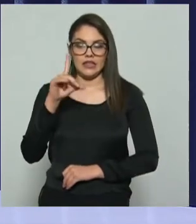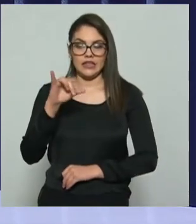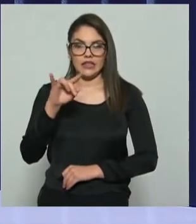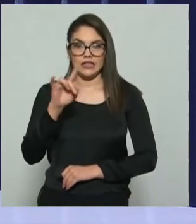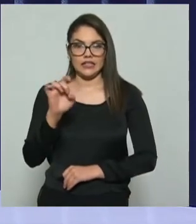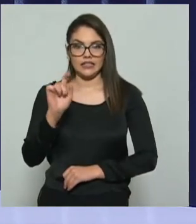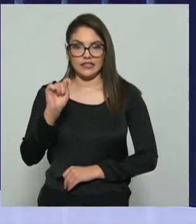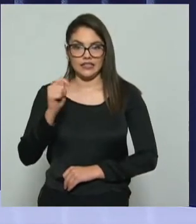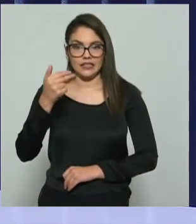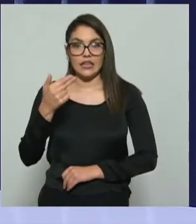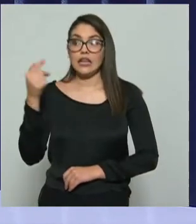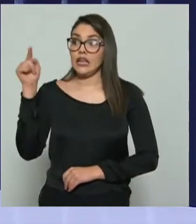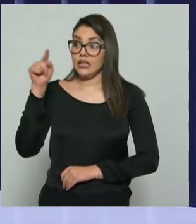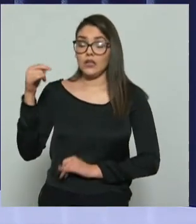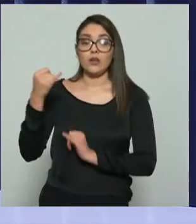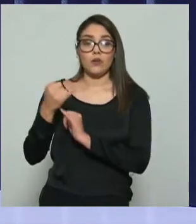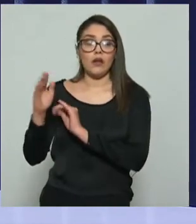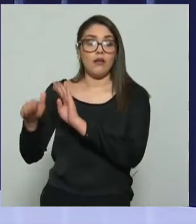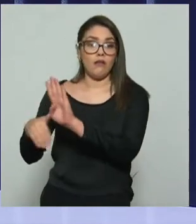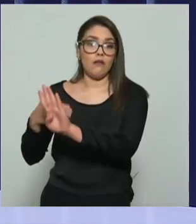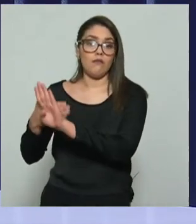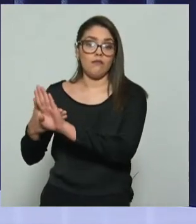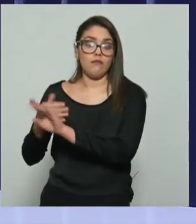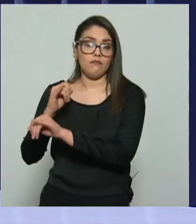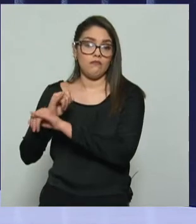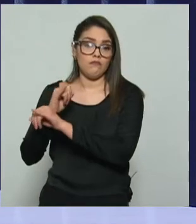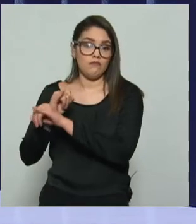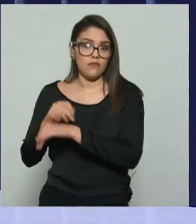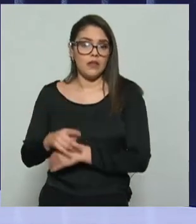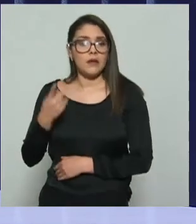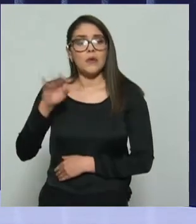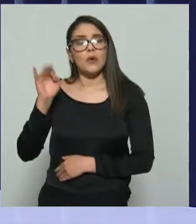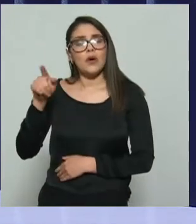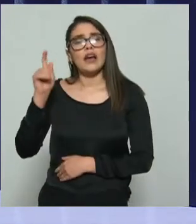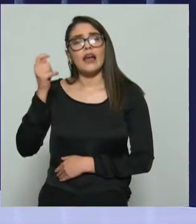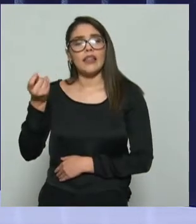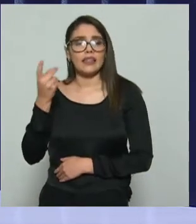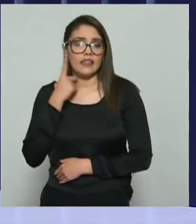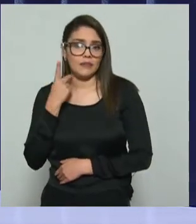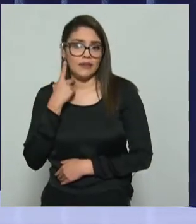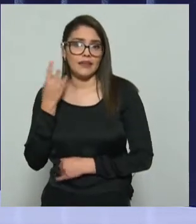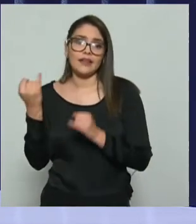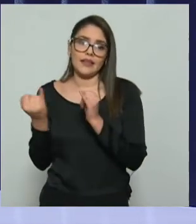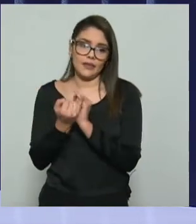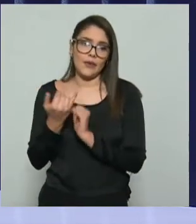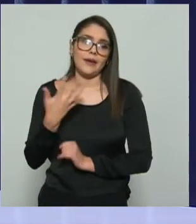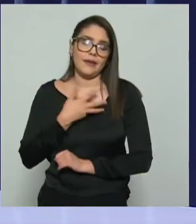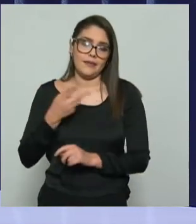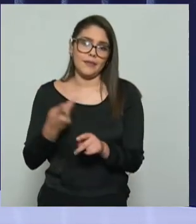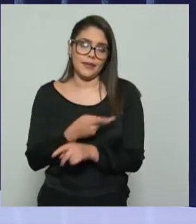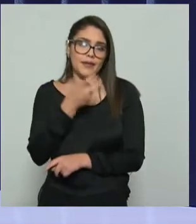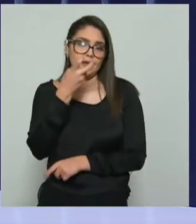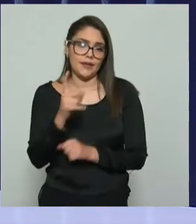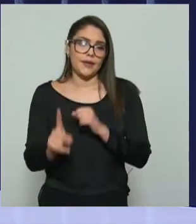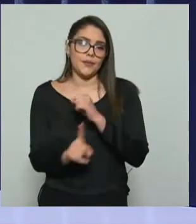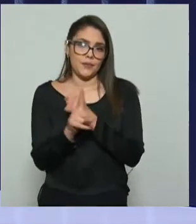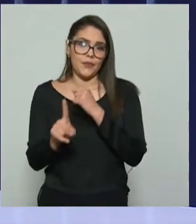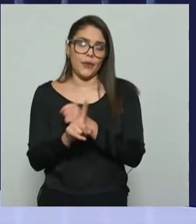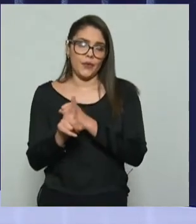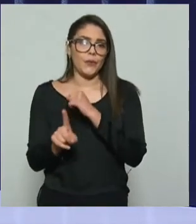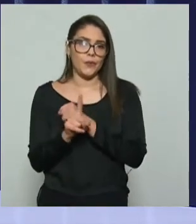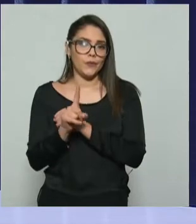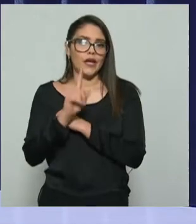ha sido víctima de violencia digital, pero en su caso, como es diputada, también cabe este fenómeno, este problema, como